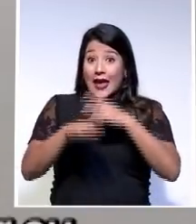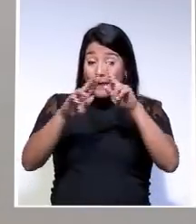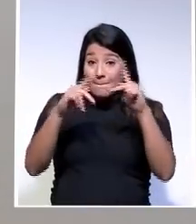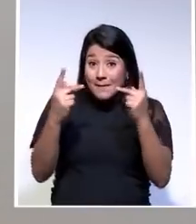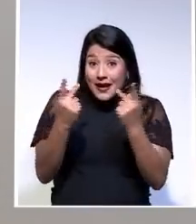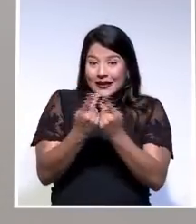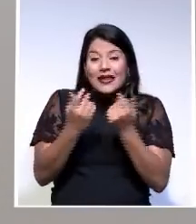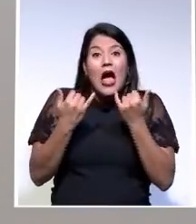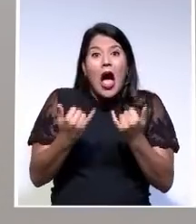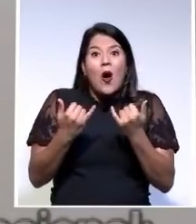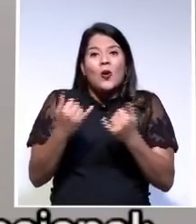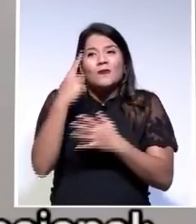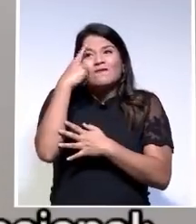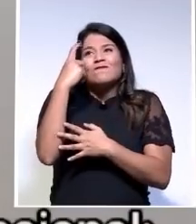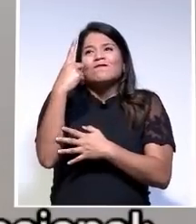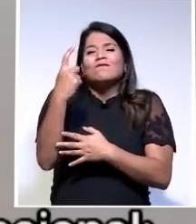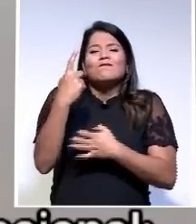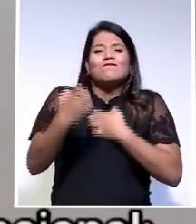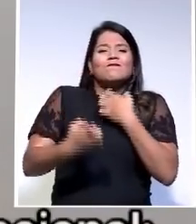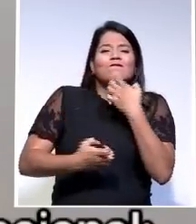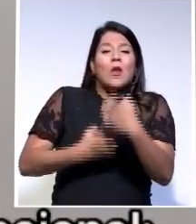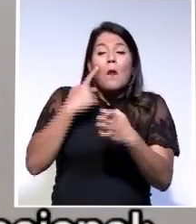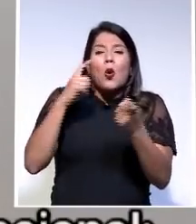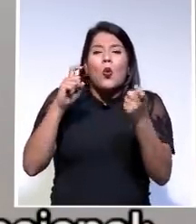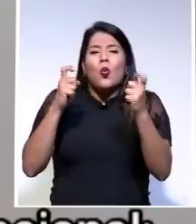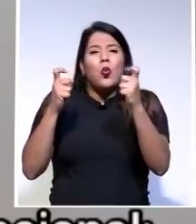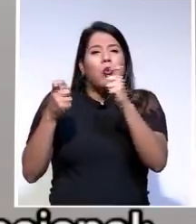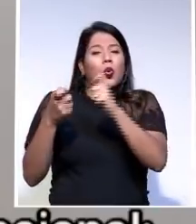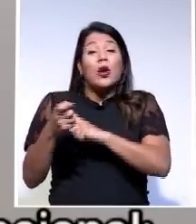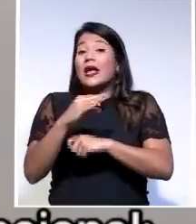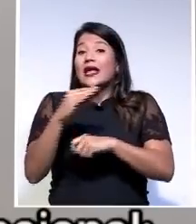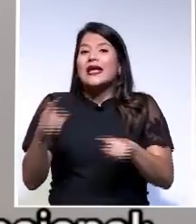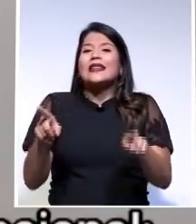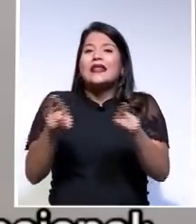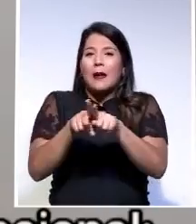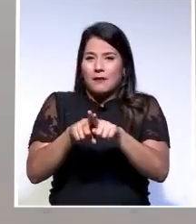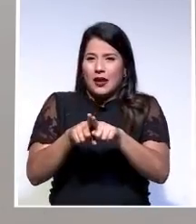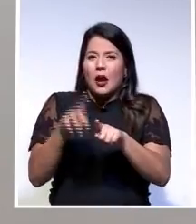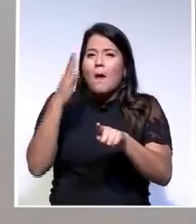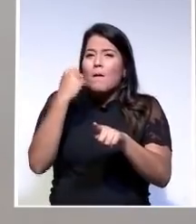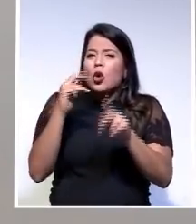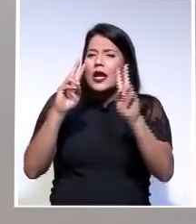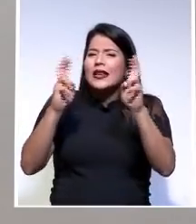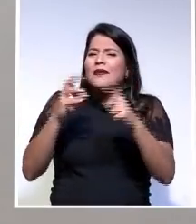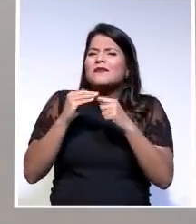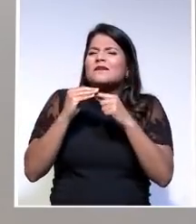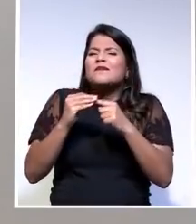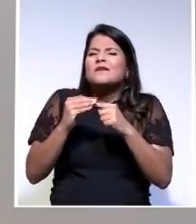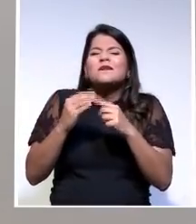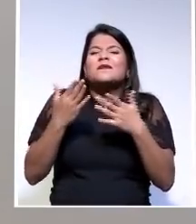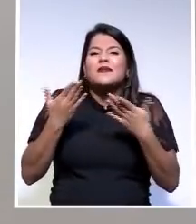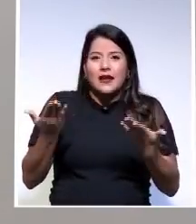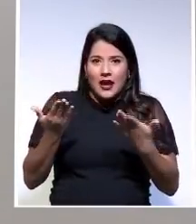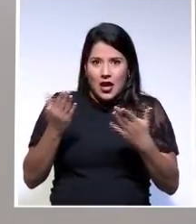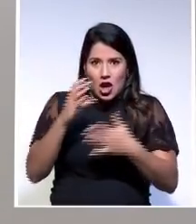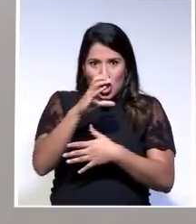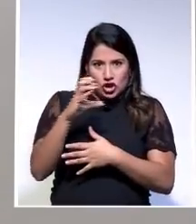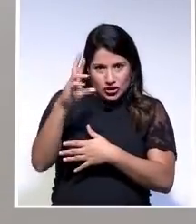ilusión por su renovación y también por su regreso a la prioridad nacional, rescatar el